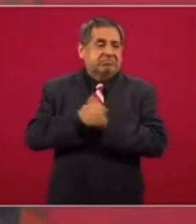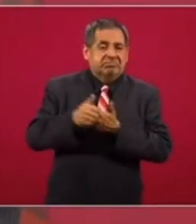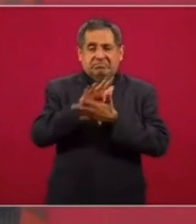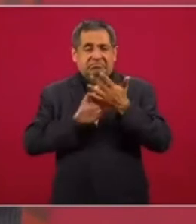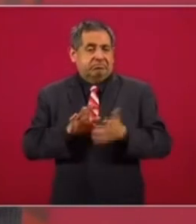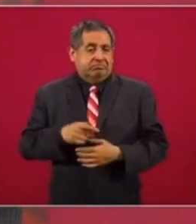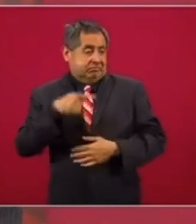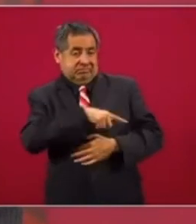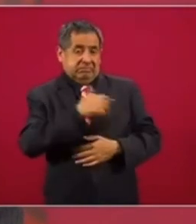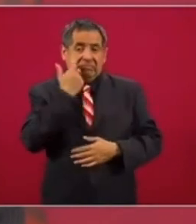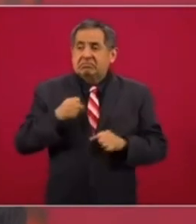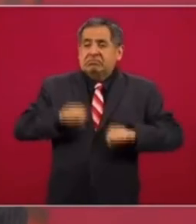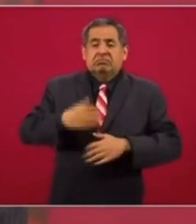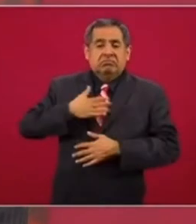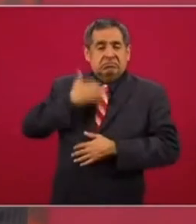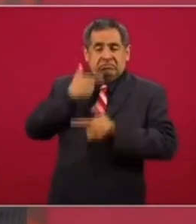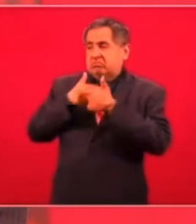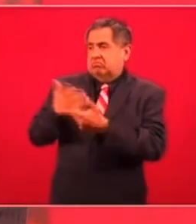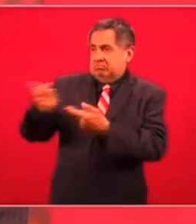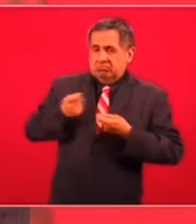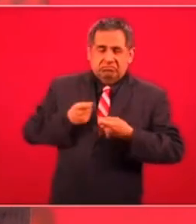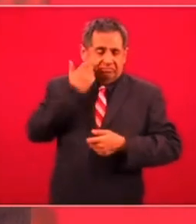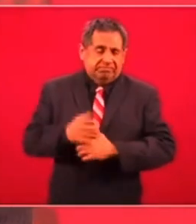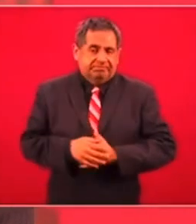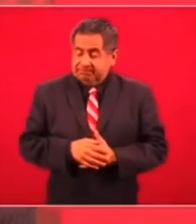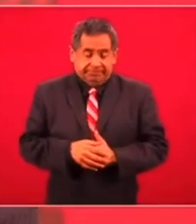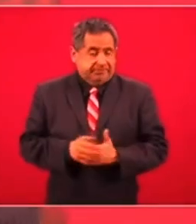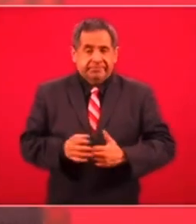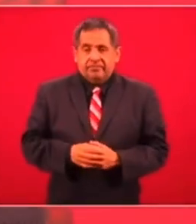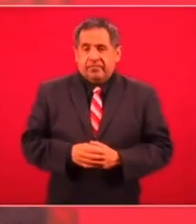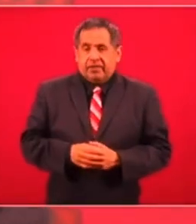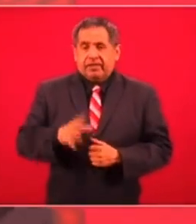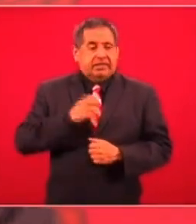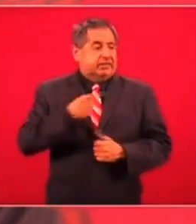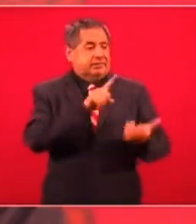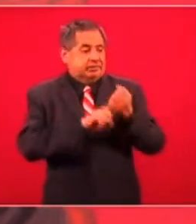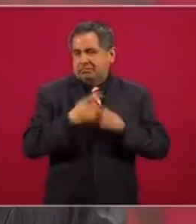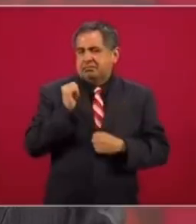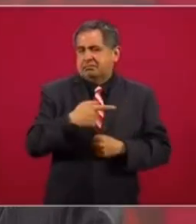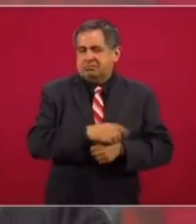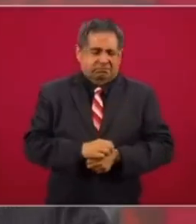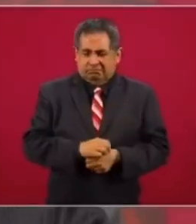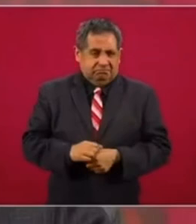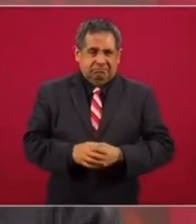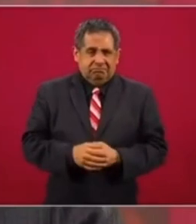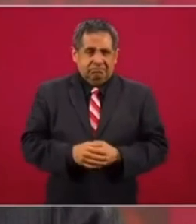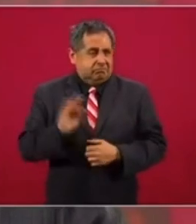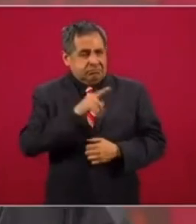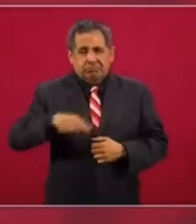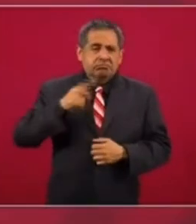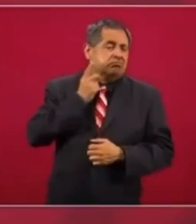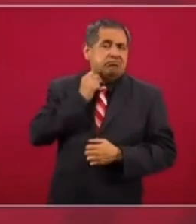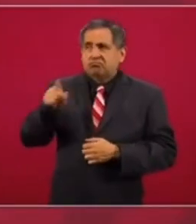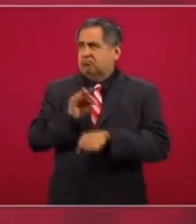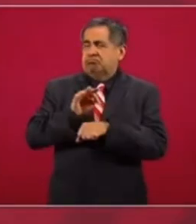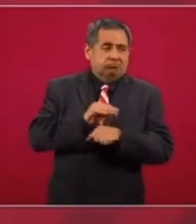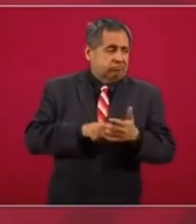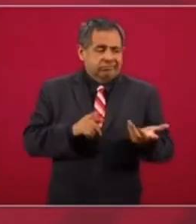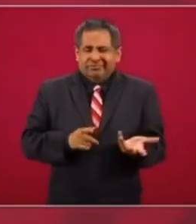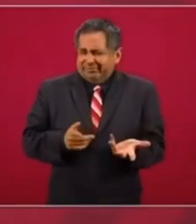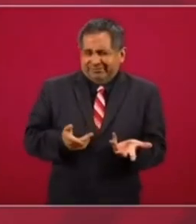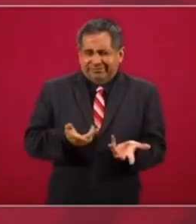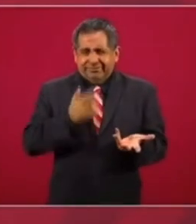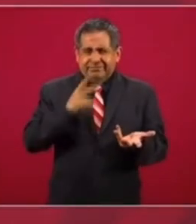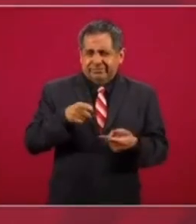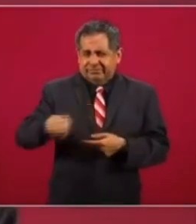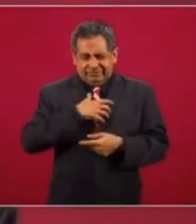mantener estos fideicomisos. Desde luego, hay intereses creados. En vez de que a los legisladores que defendían estos fideicomisos